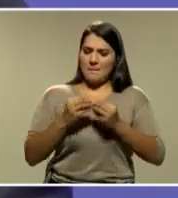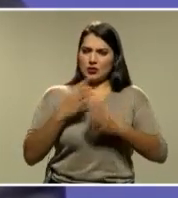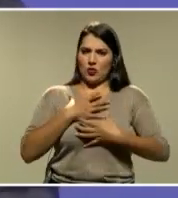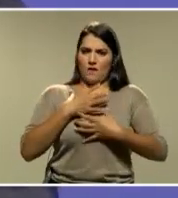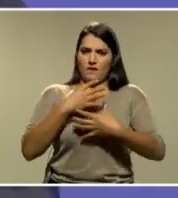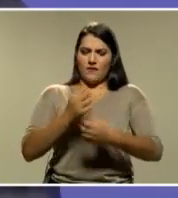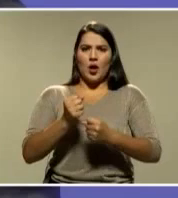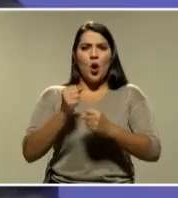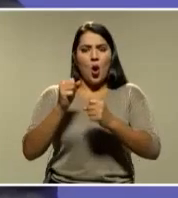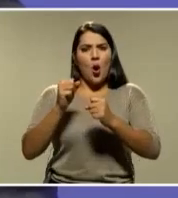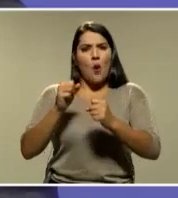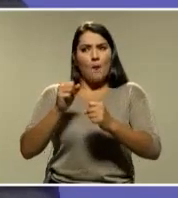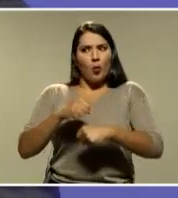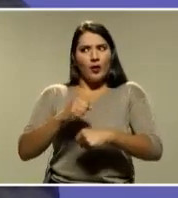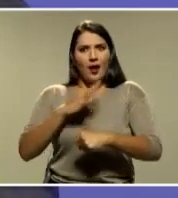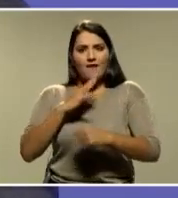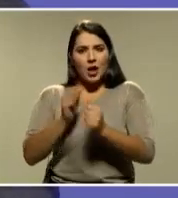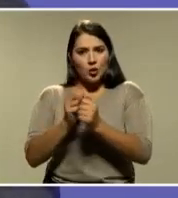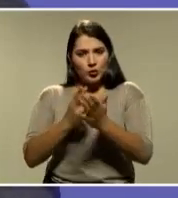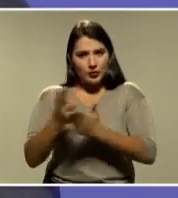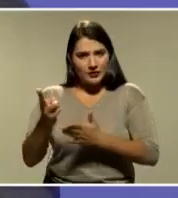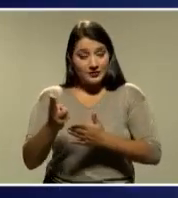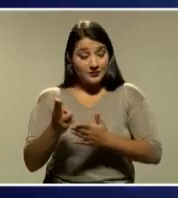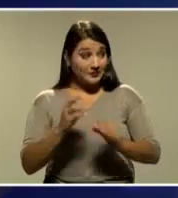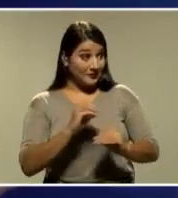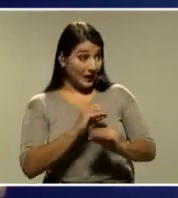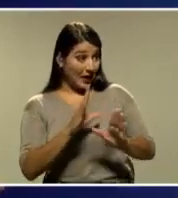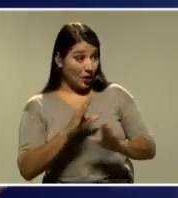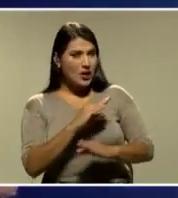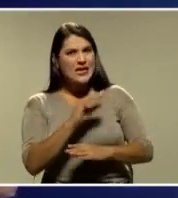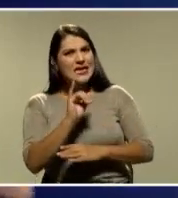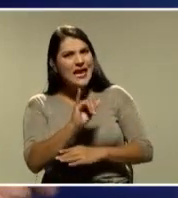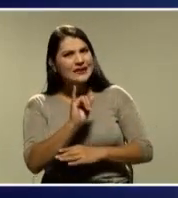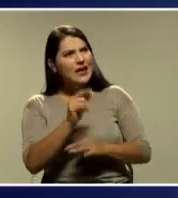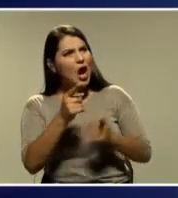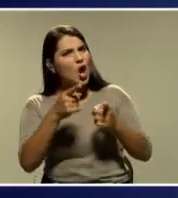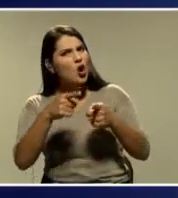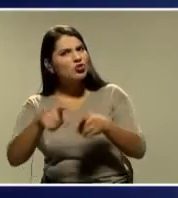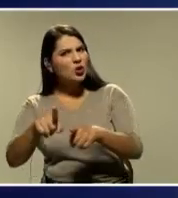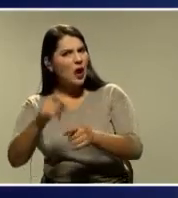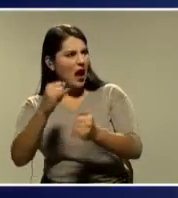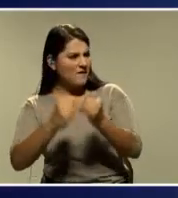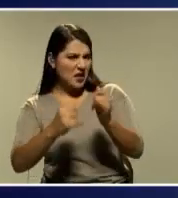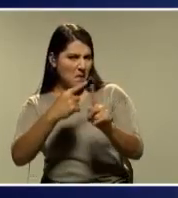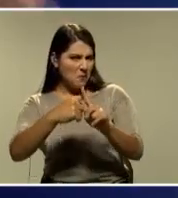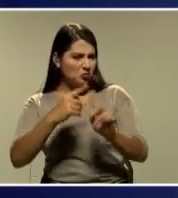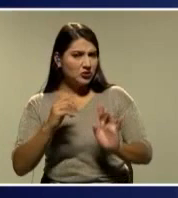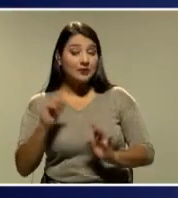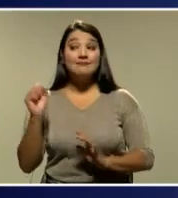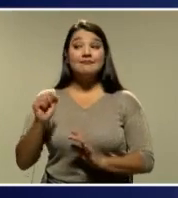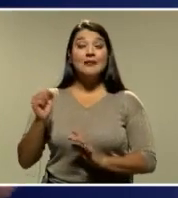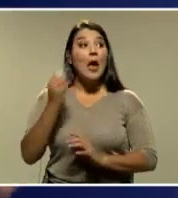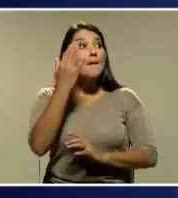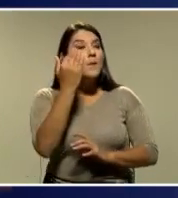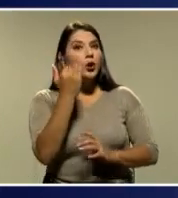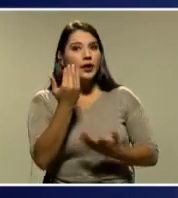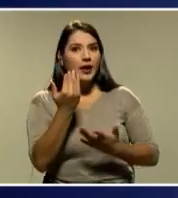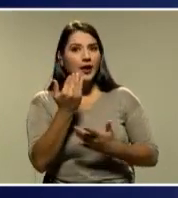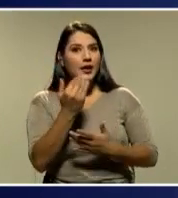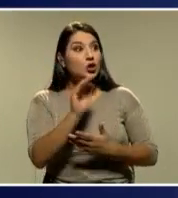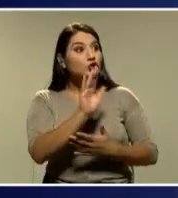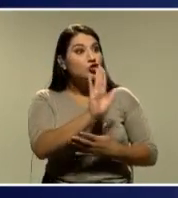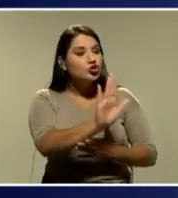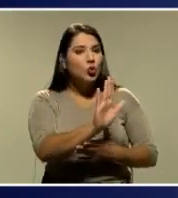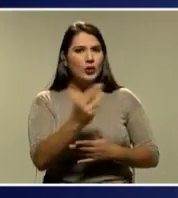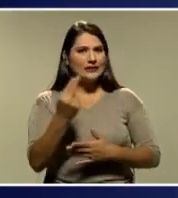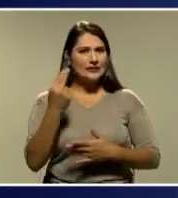y ser honesto. Transparente, y esas consecuencias creo que terminaron siendo positivas, Sí. porque testimonios como el